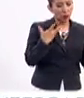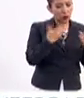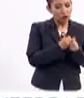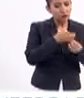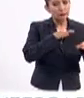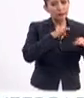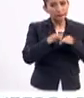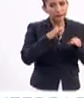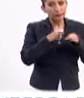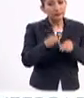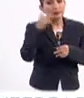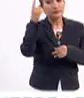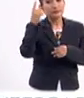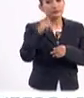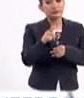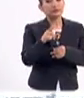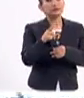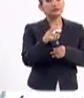juntos trabajando por